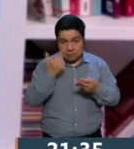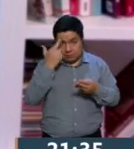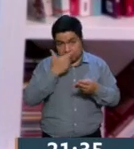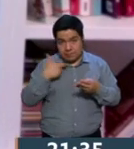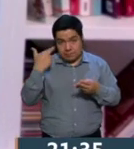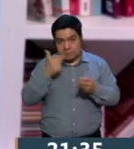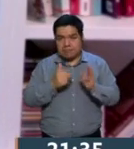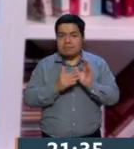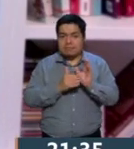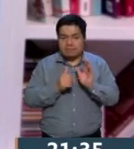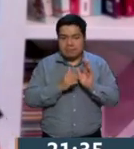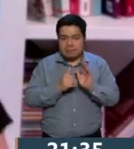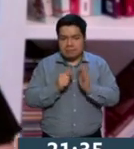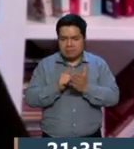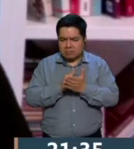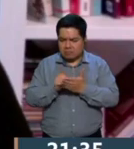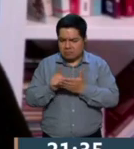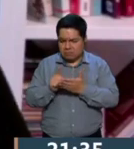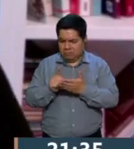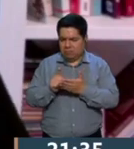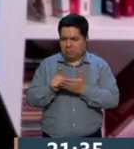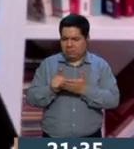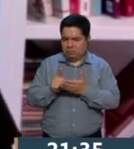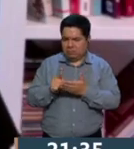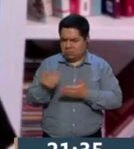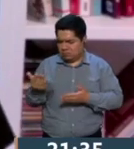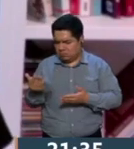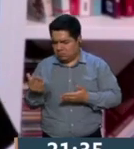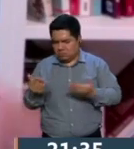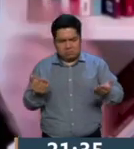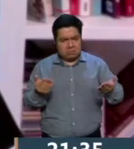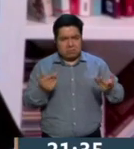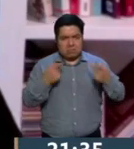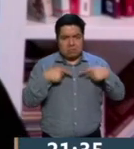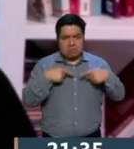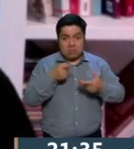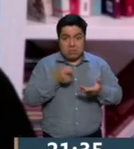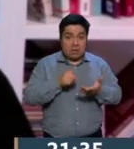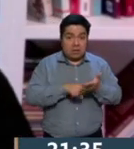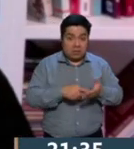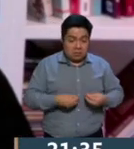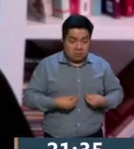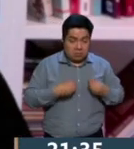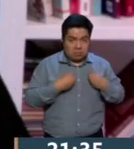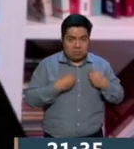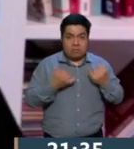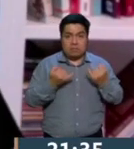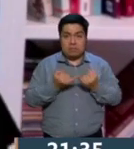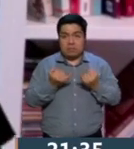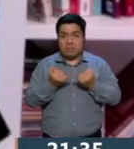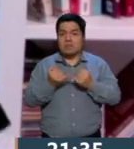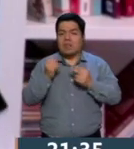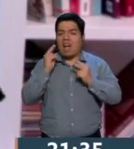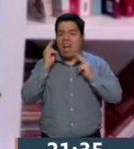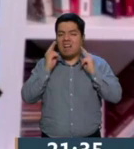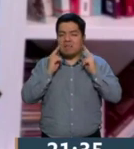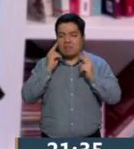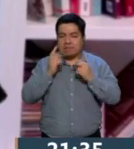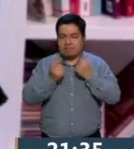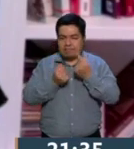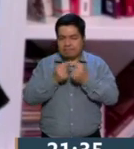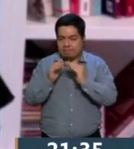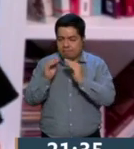documentación de una dirección y que después vieron que no vivía ahí la persona, incluso se hicieron visitas físicas a algunos domicilios de